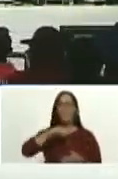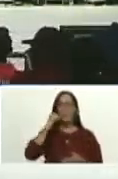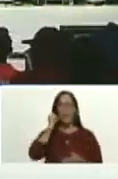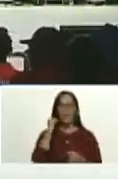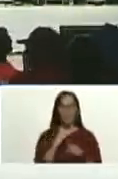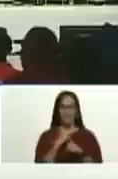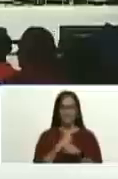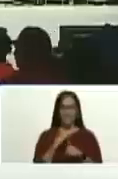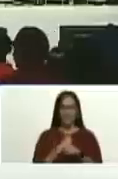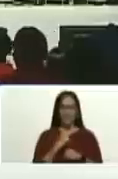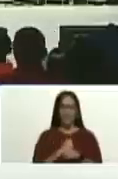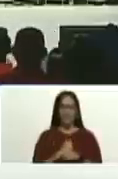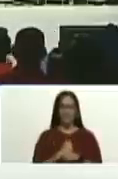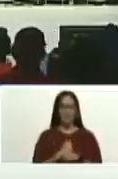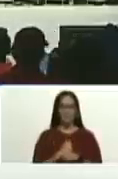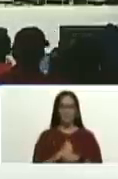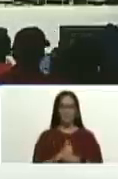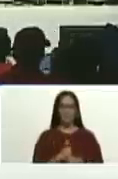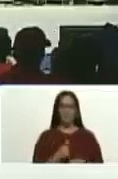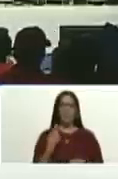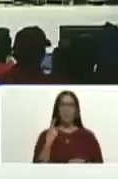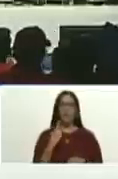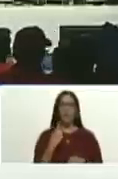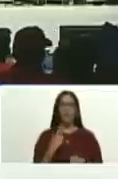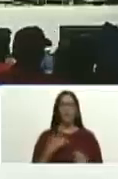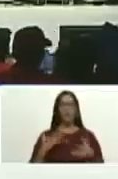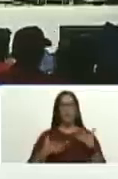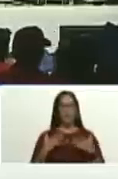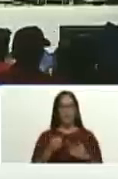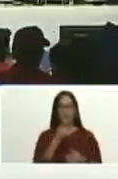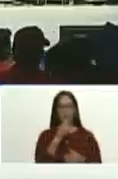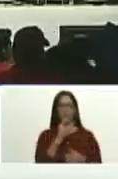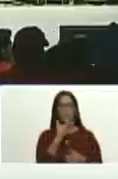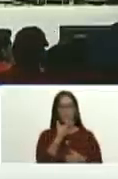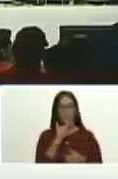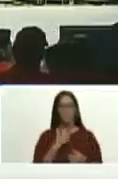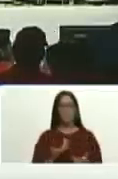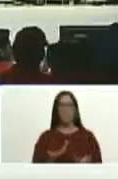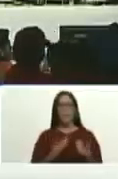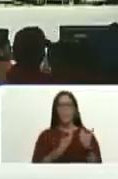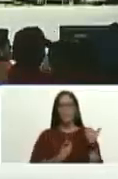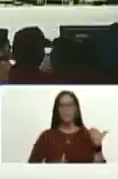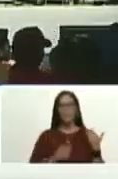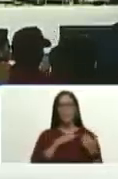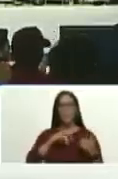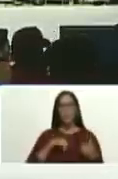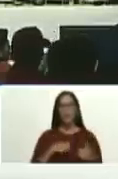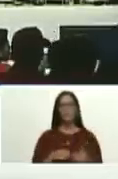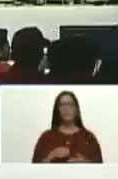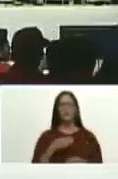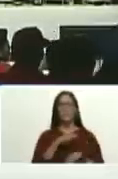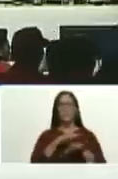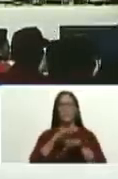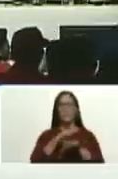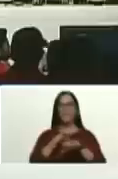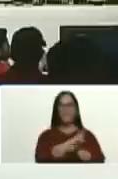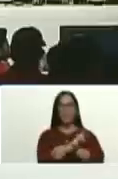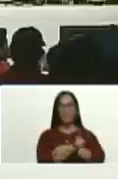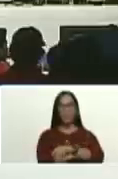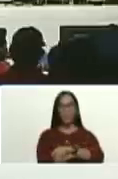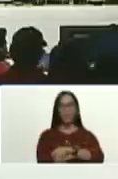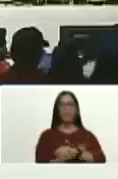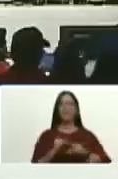y trabajadoras. Un acto bien bonito, presidida por nuestra ministra del Poder Popular para la